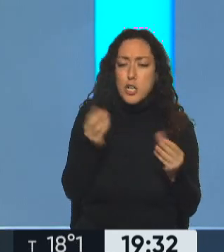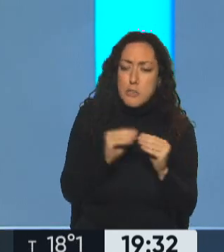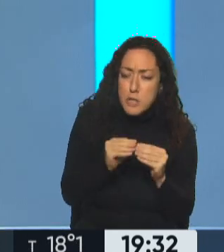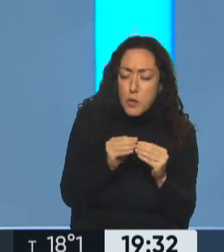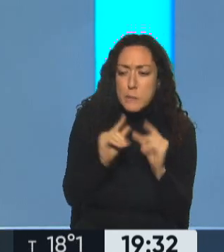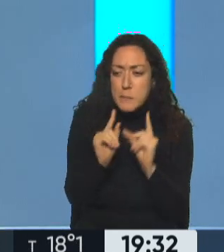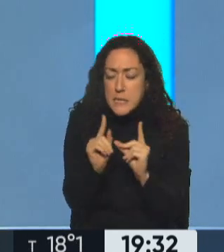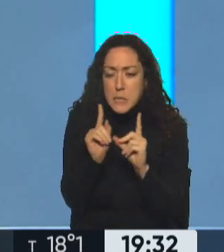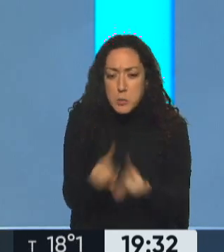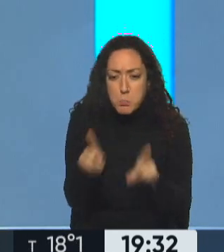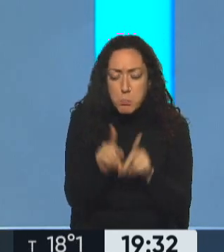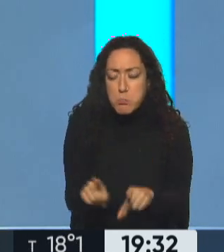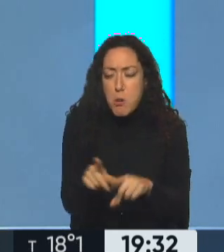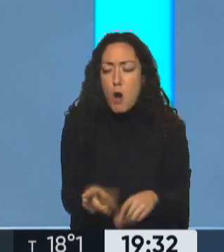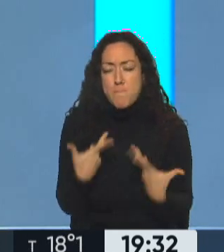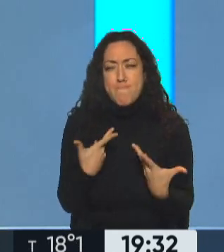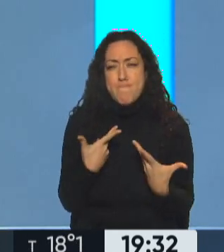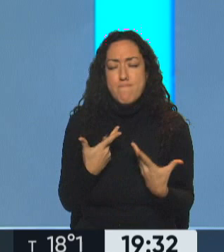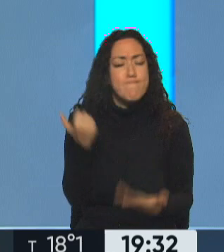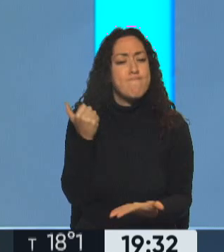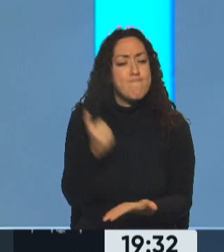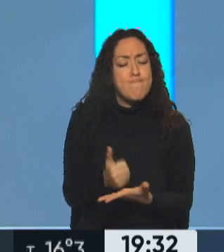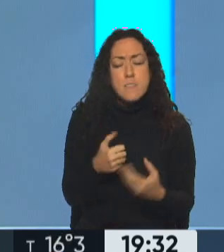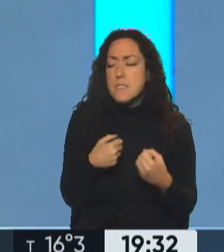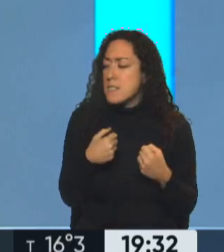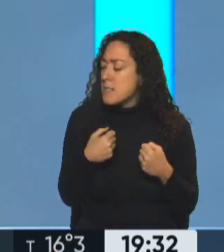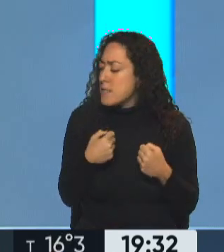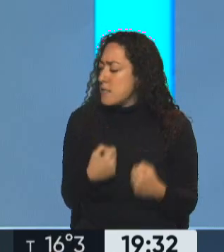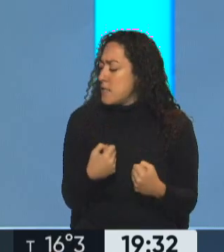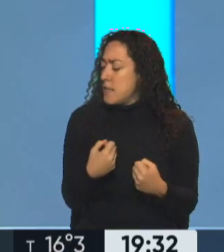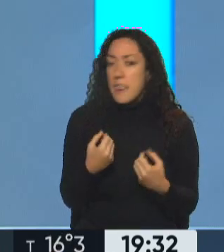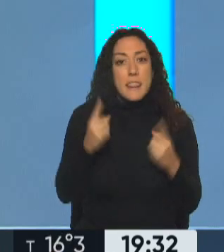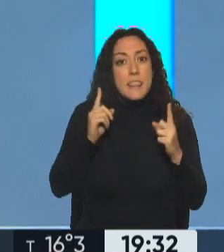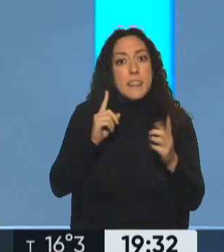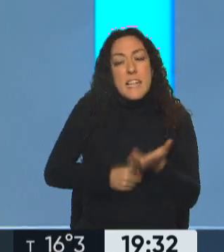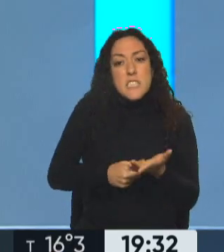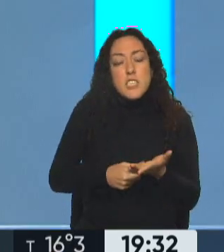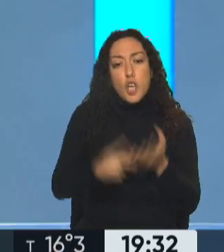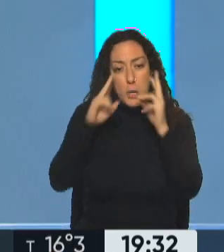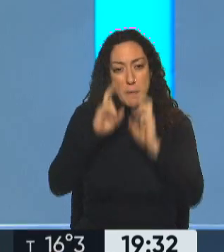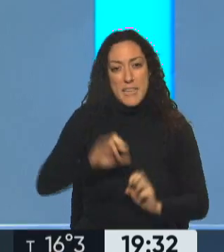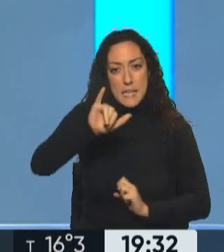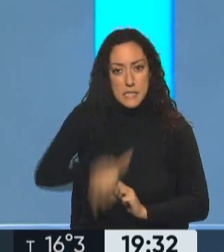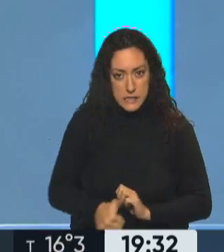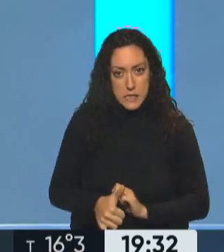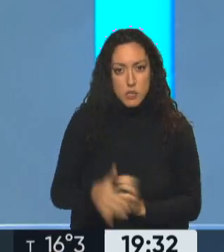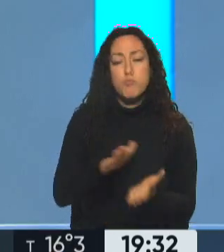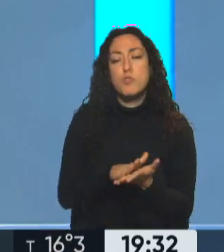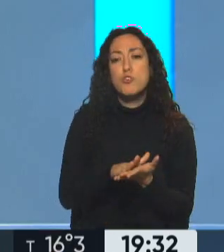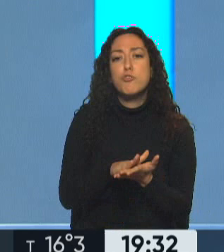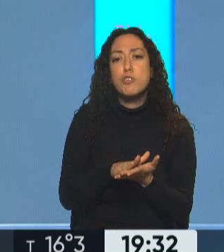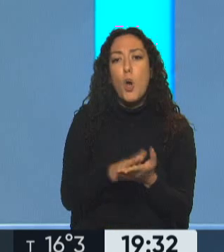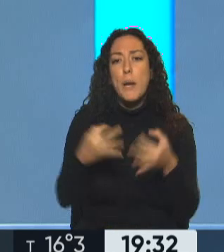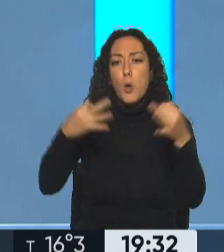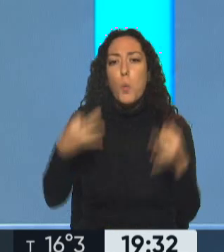problemática y dijimos vamos a hacer una investigación, casi un año nos llevó la investigación, respecto al cumplimiento. Primero